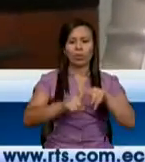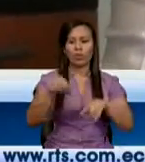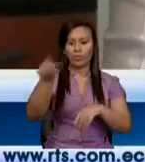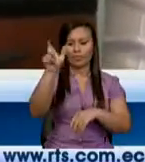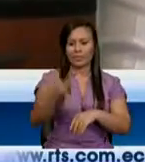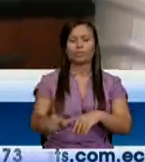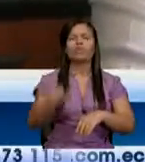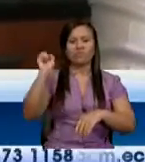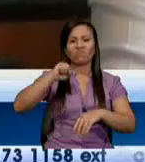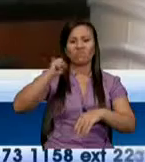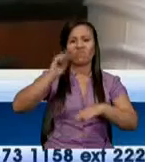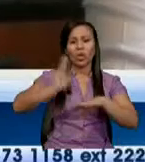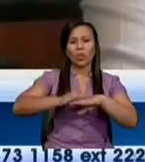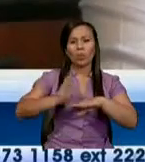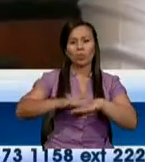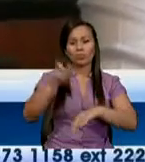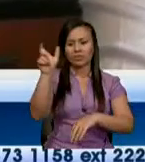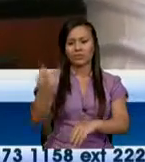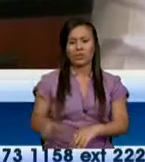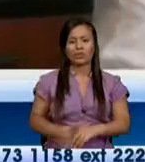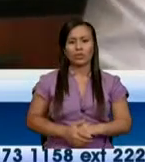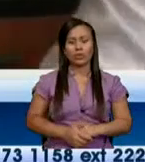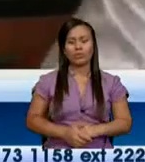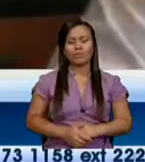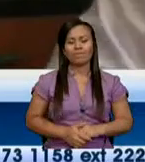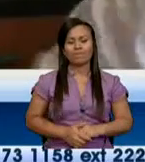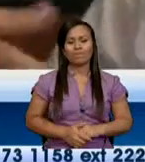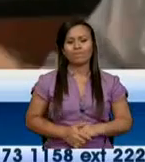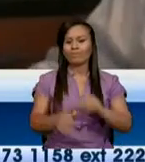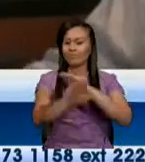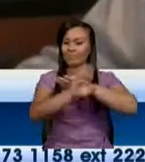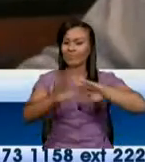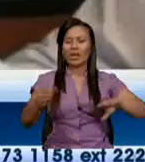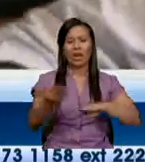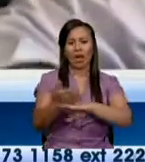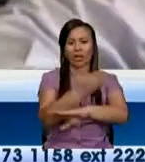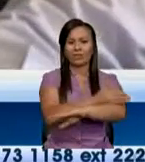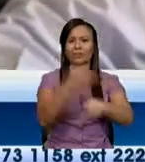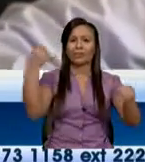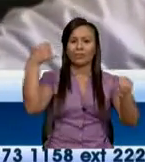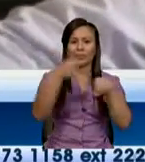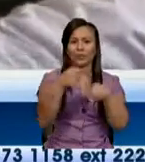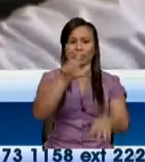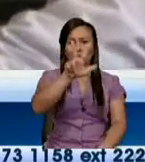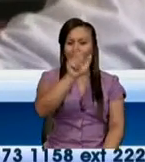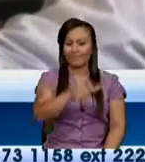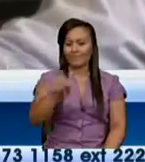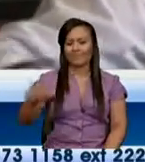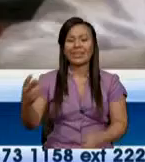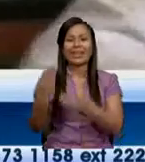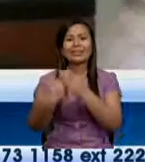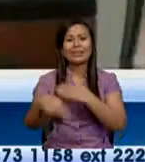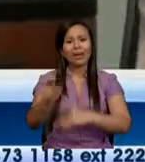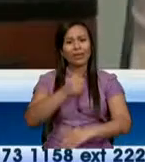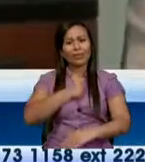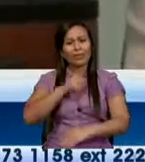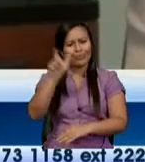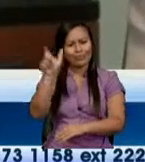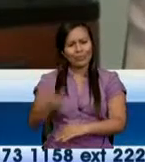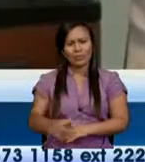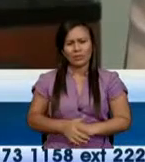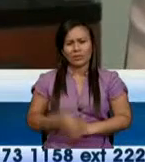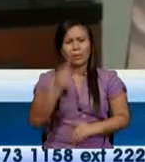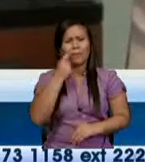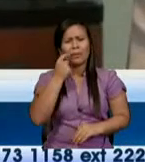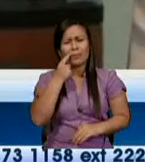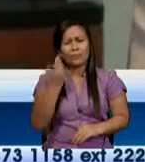responsable justamente había cometido este delito, penosamente el padre del